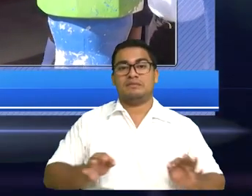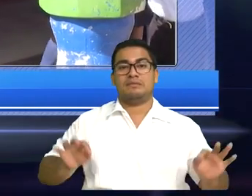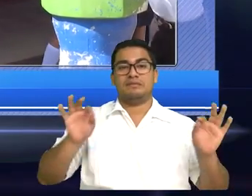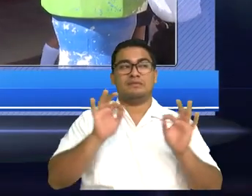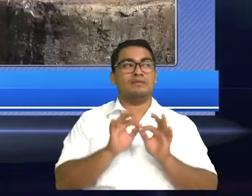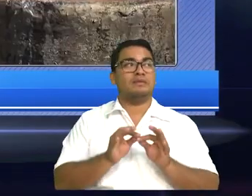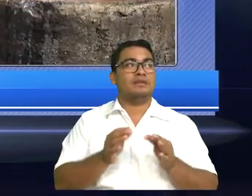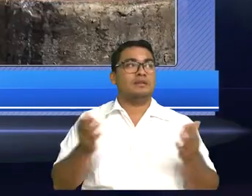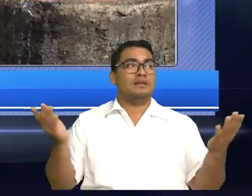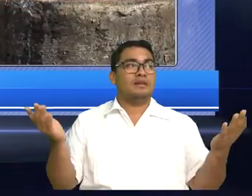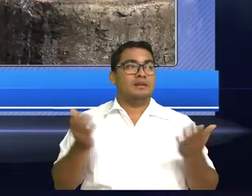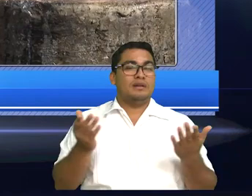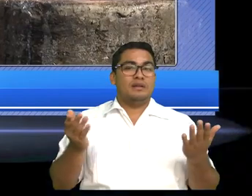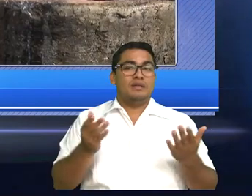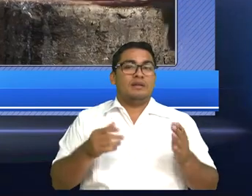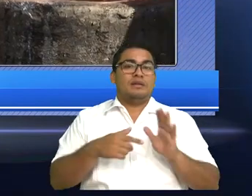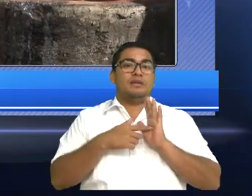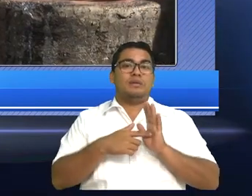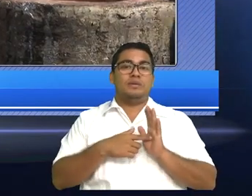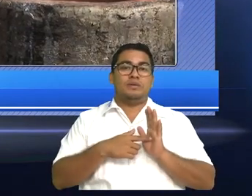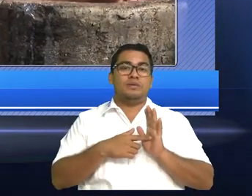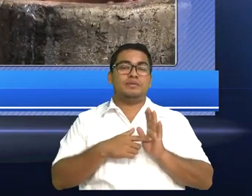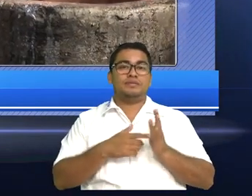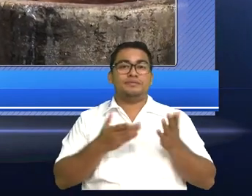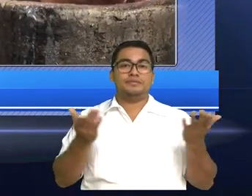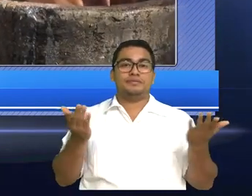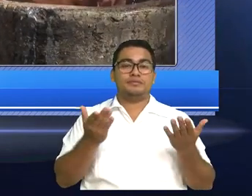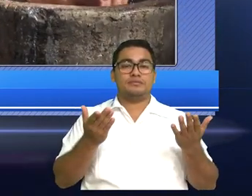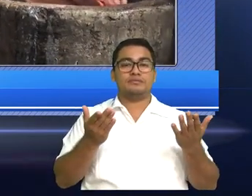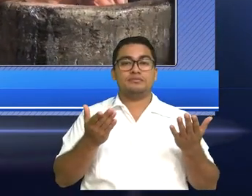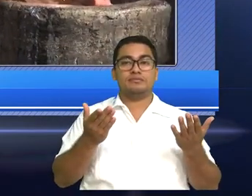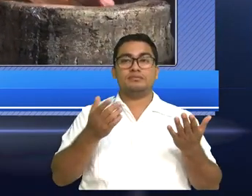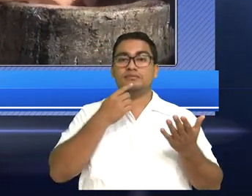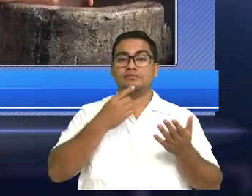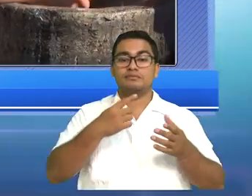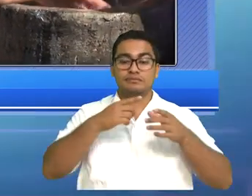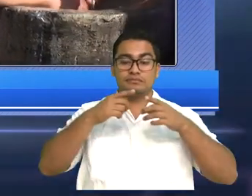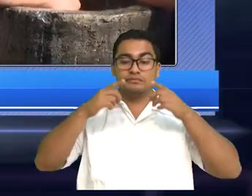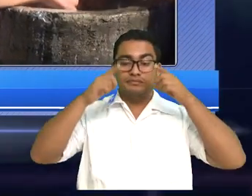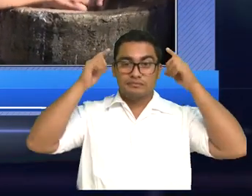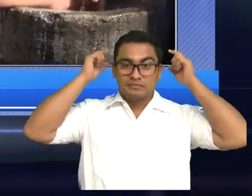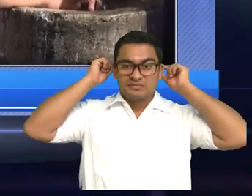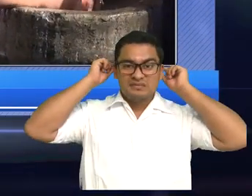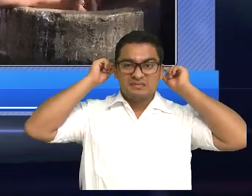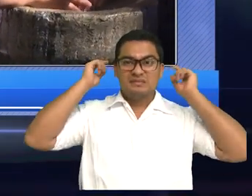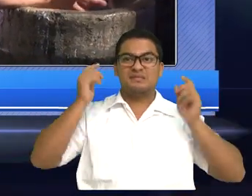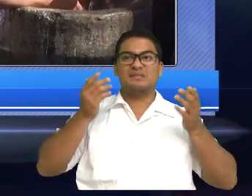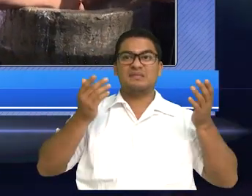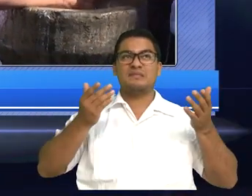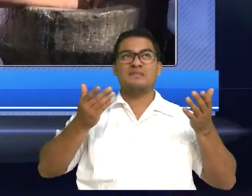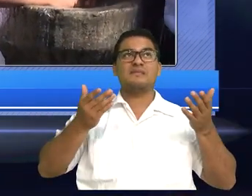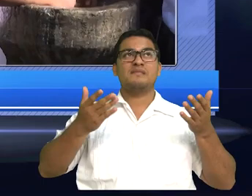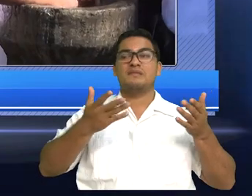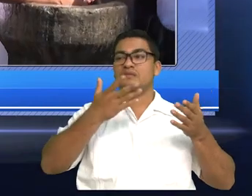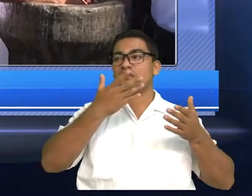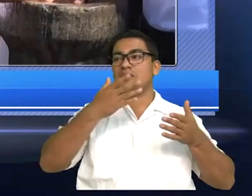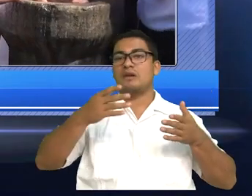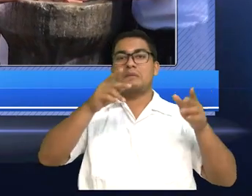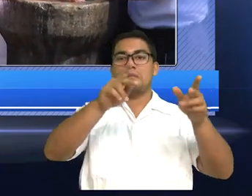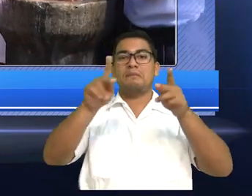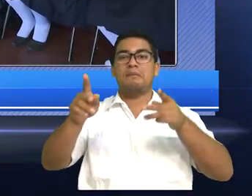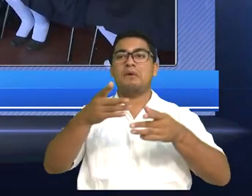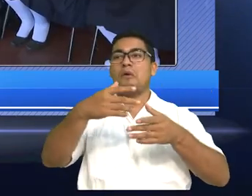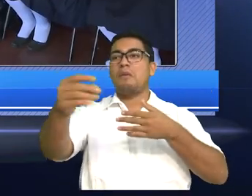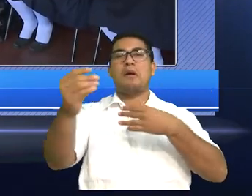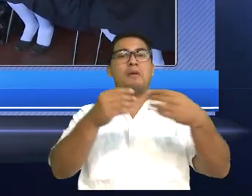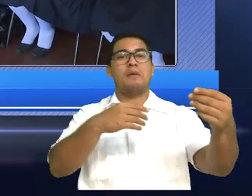Además de que una mascarilla, si está no está enfermo la persona, más bien va a tratar de contaminar a la persona usándola